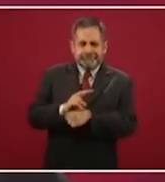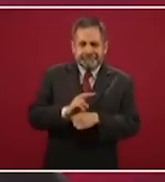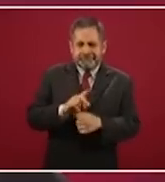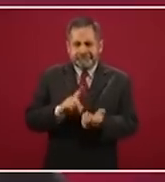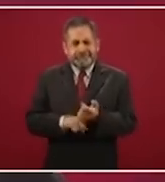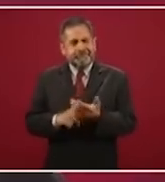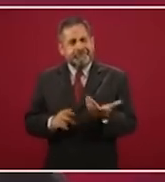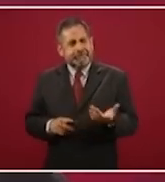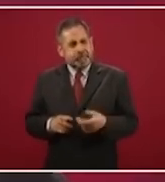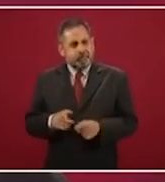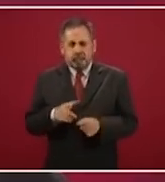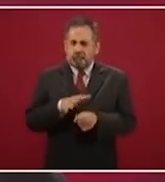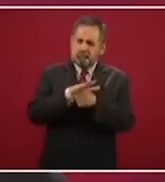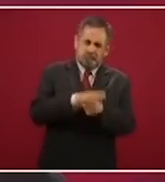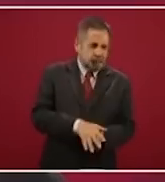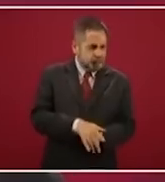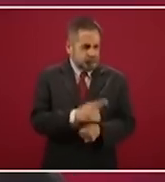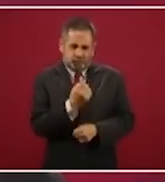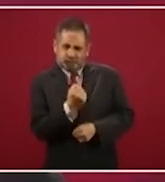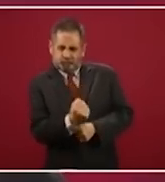medidas coercitivas.